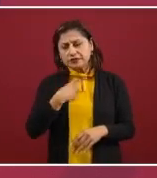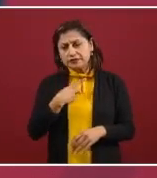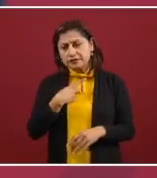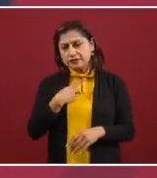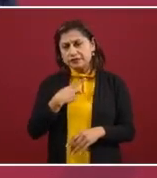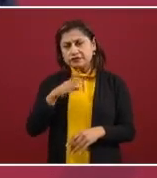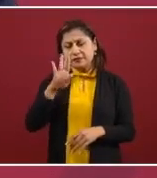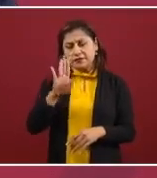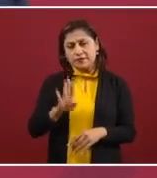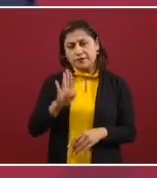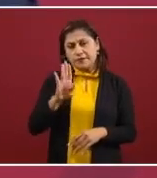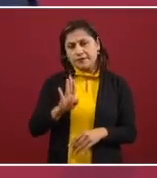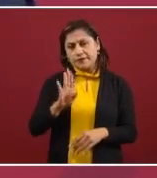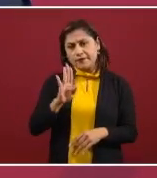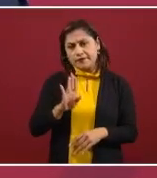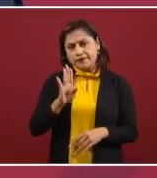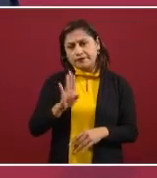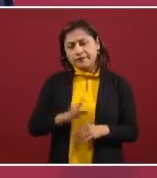de